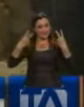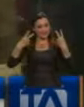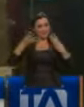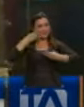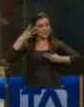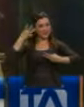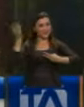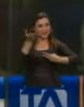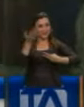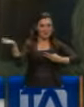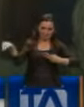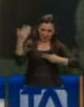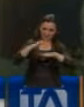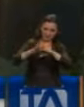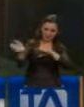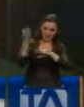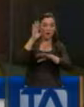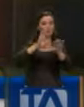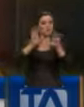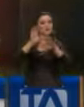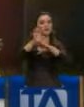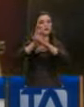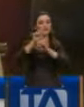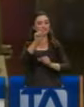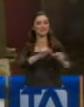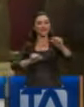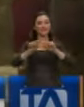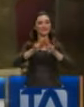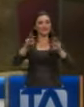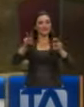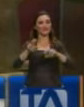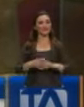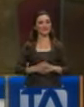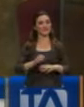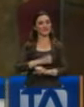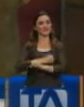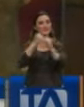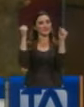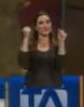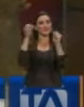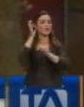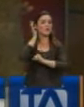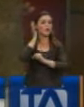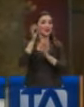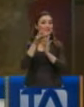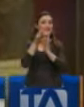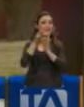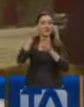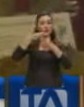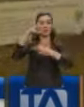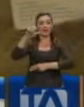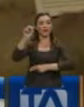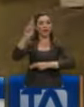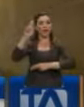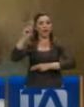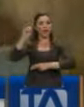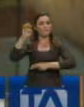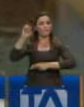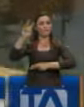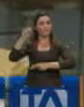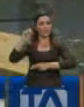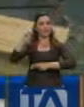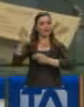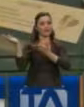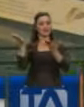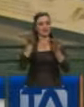pues tienen que venir al Museo Ecuatoriano de Ciencias Naturales. Esta mañana Carmen va a ser nuestra guía en este recorrido para que